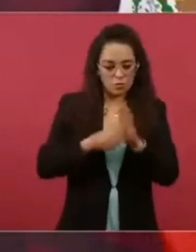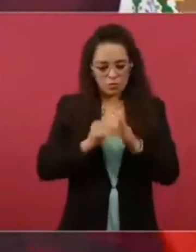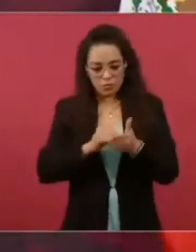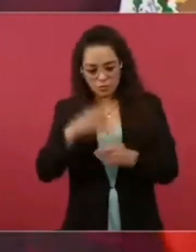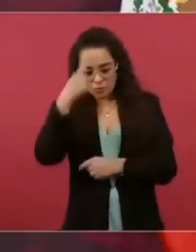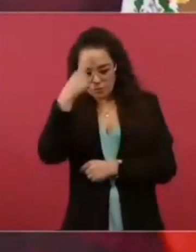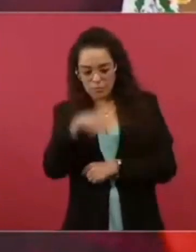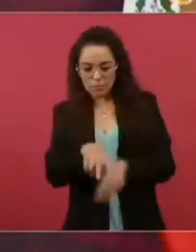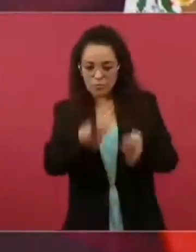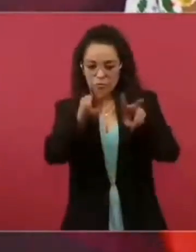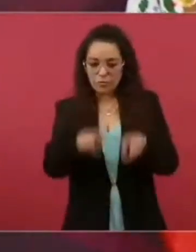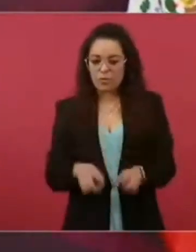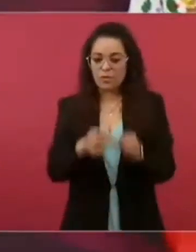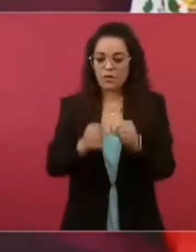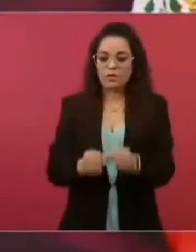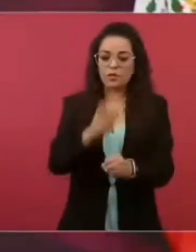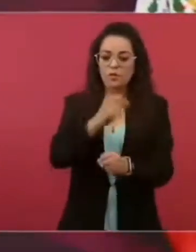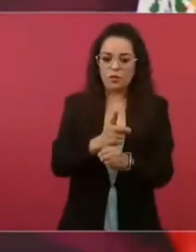que va a ir